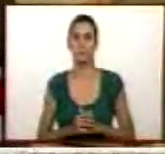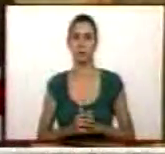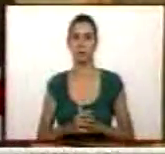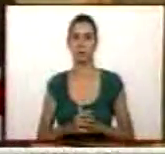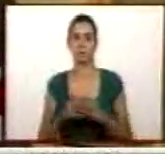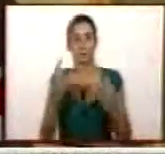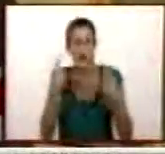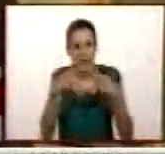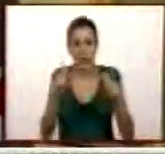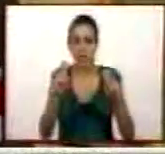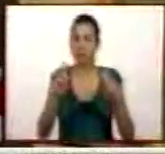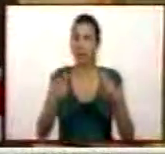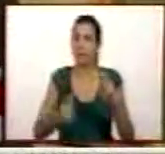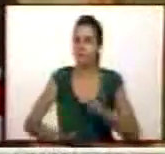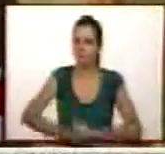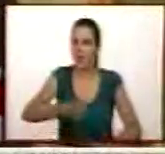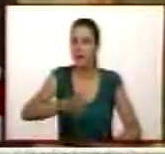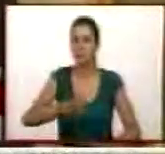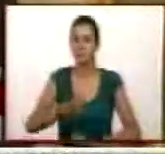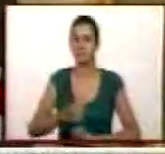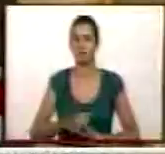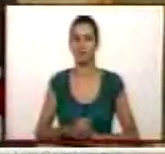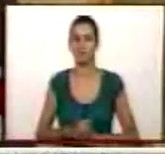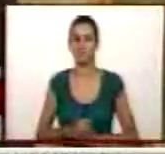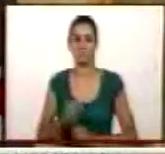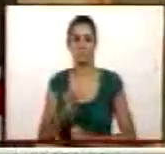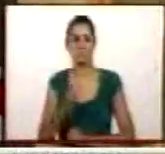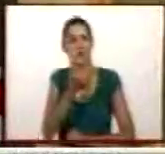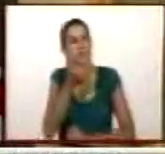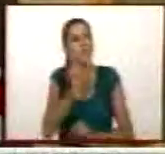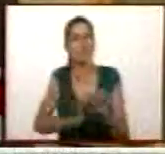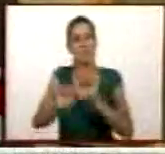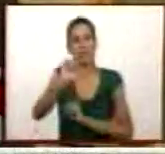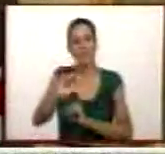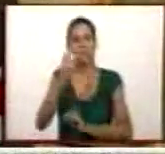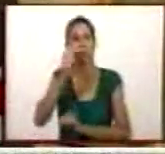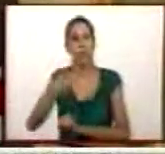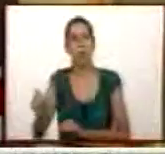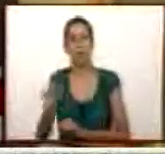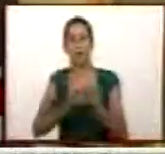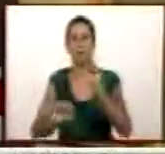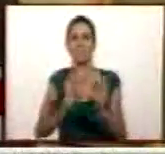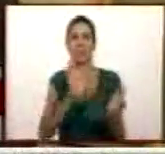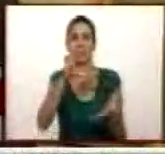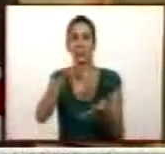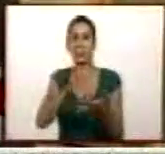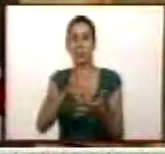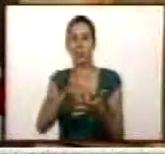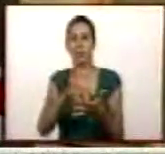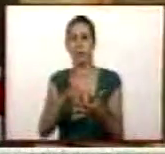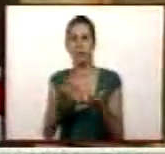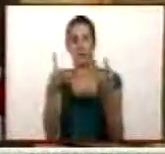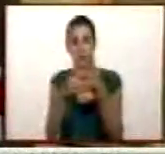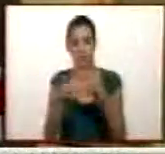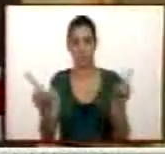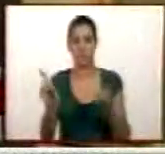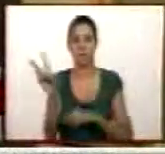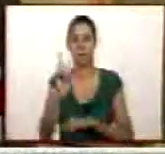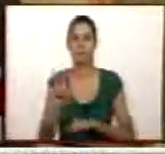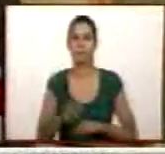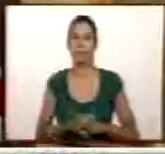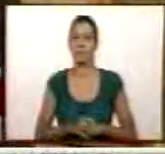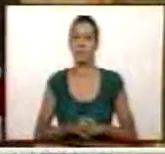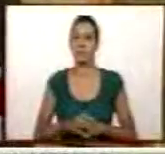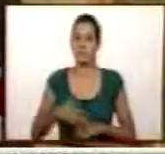lograr incrementar nuestra capacidad de defensa del pueblo y de defensa del Estado democrático venezolano